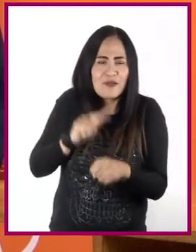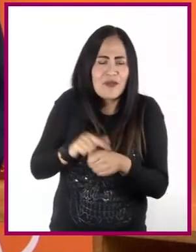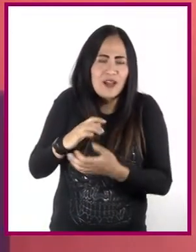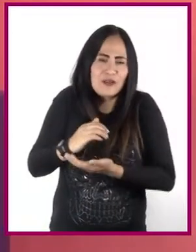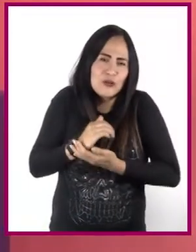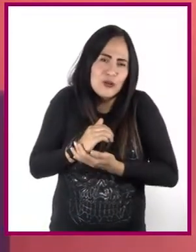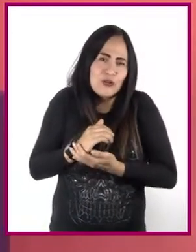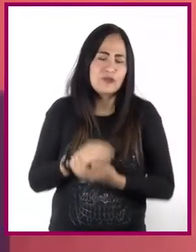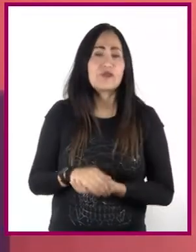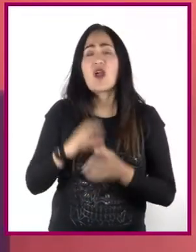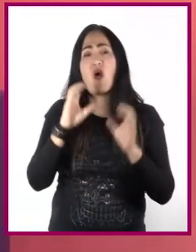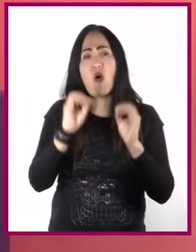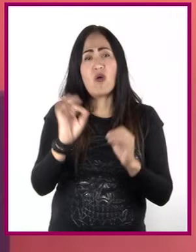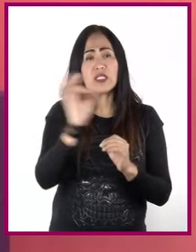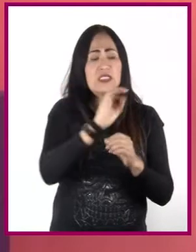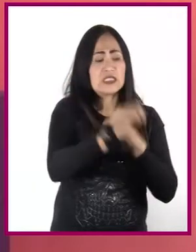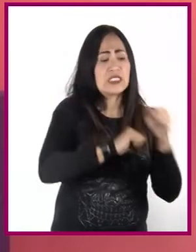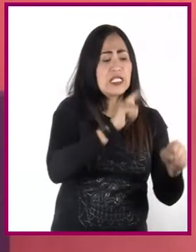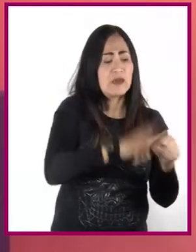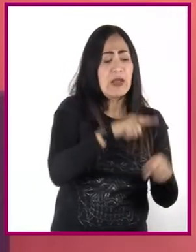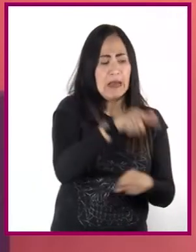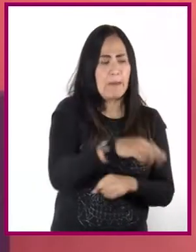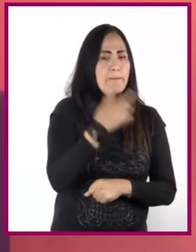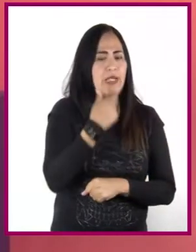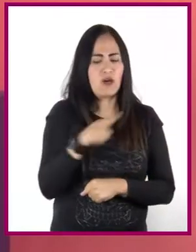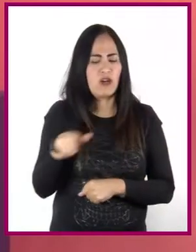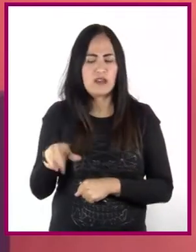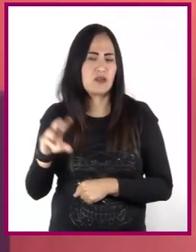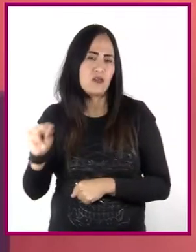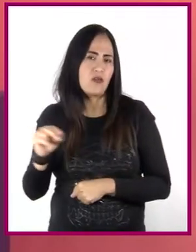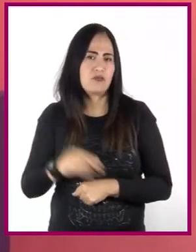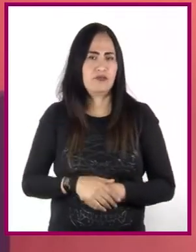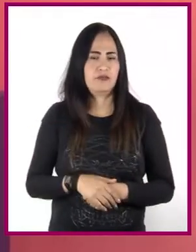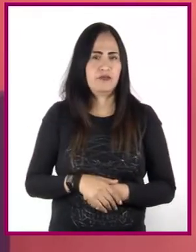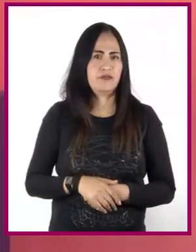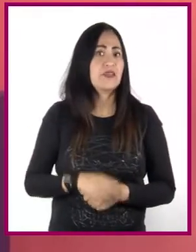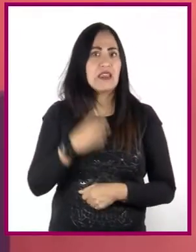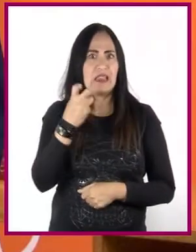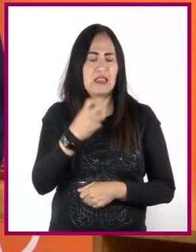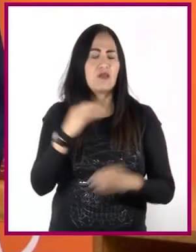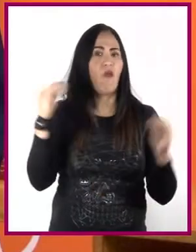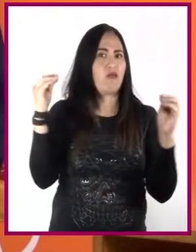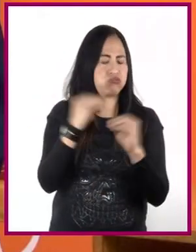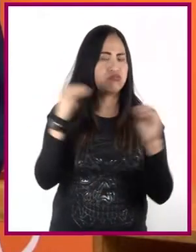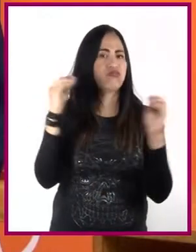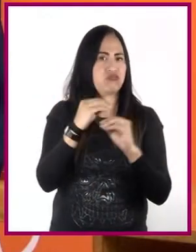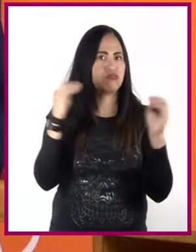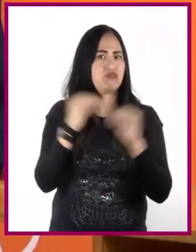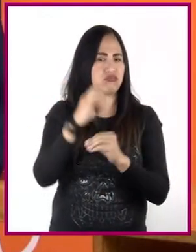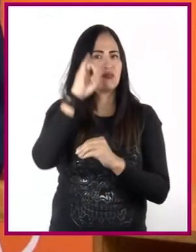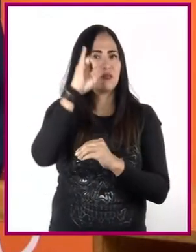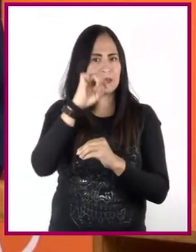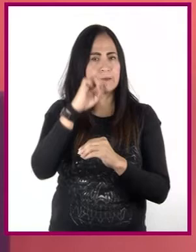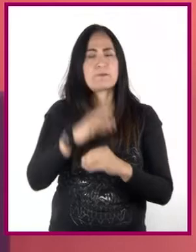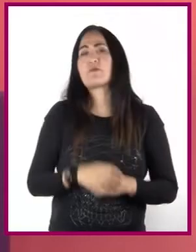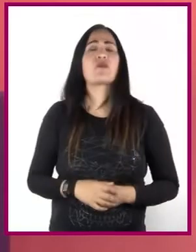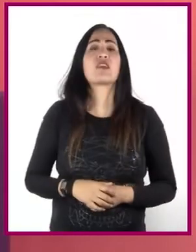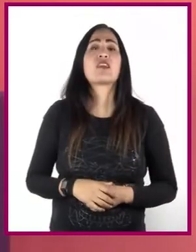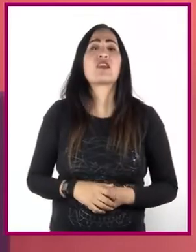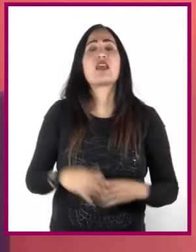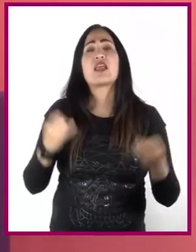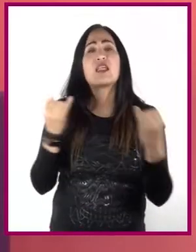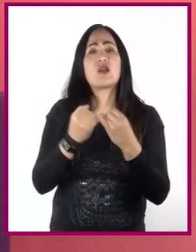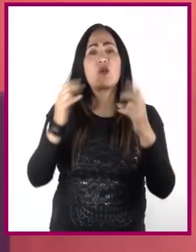determinada especie es mejor que otra. Eso, además, genera mucha polémica. También se puede desarrollar